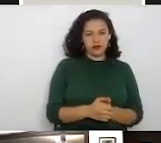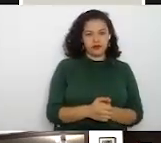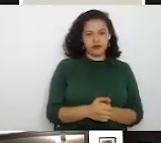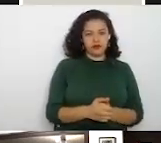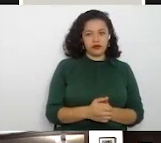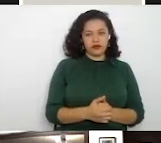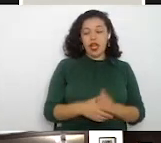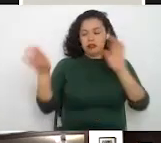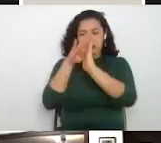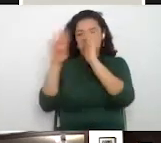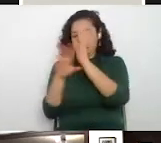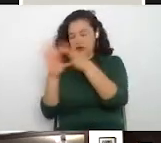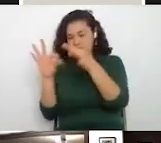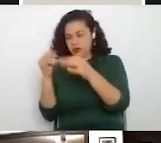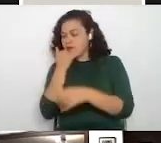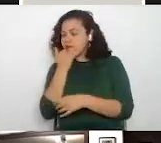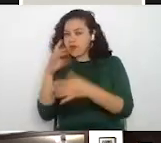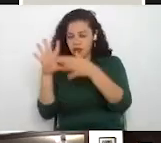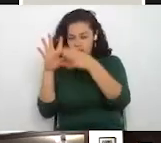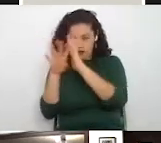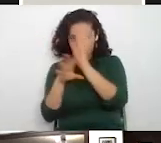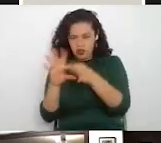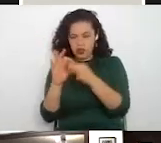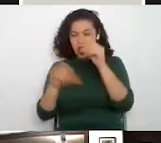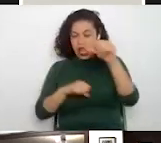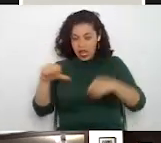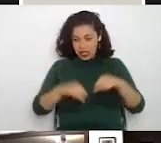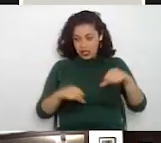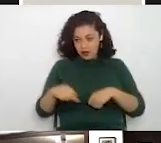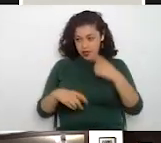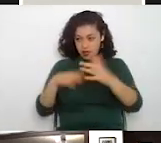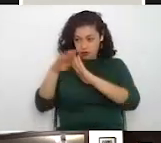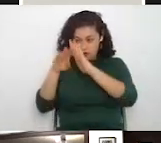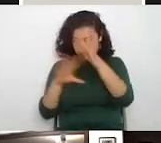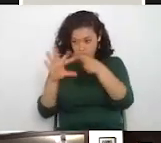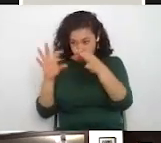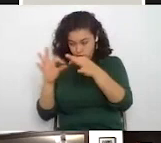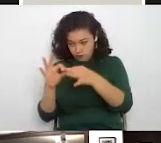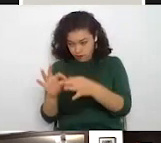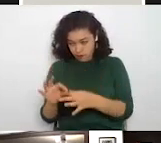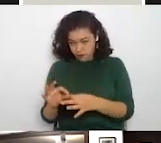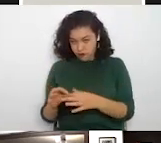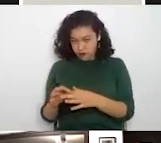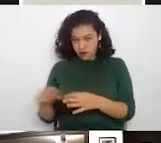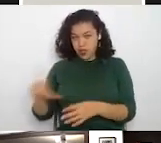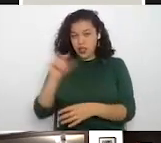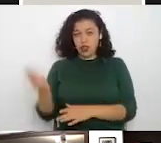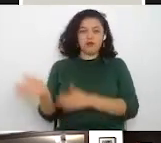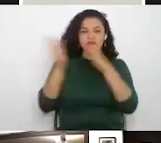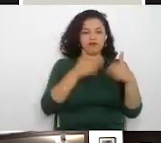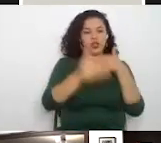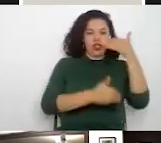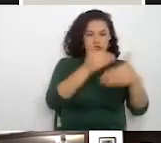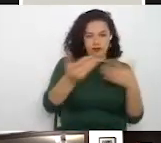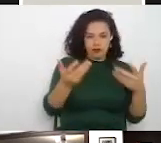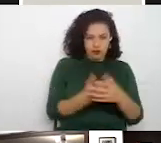un subproceso o de una serie de actividades de ese proceso que vamos a desarrollar un procedimiento. Y